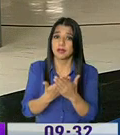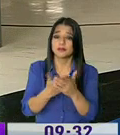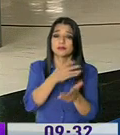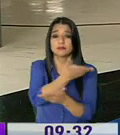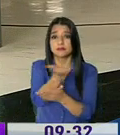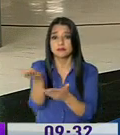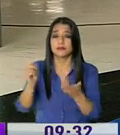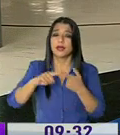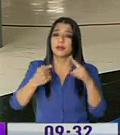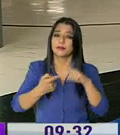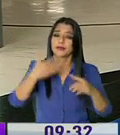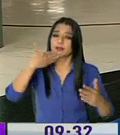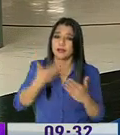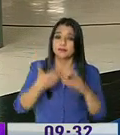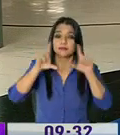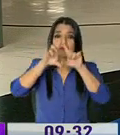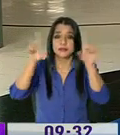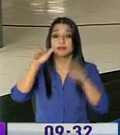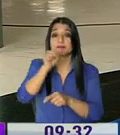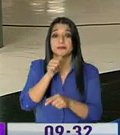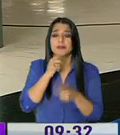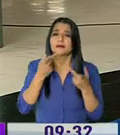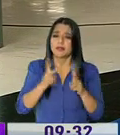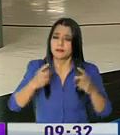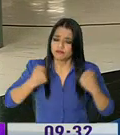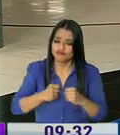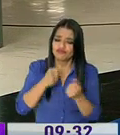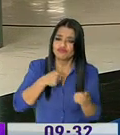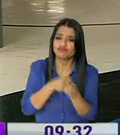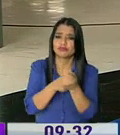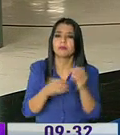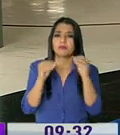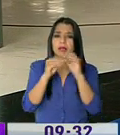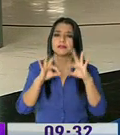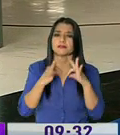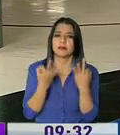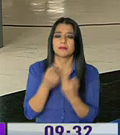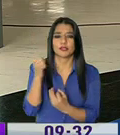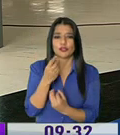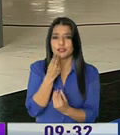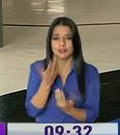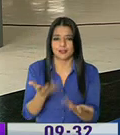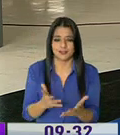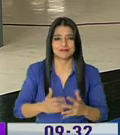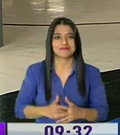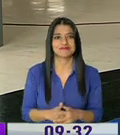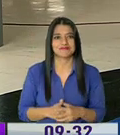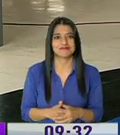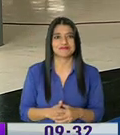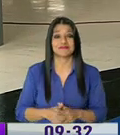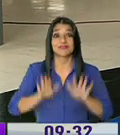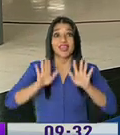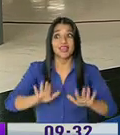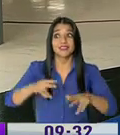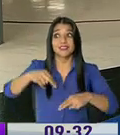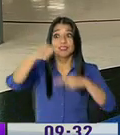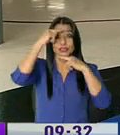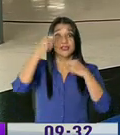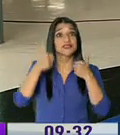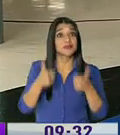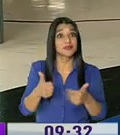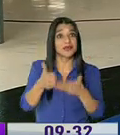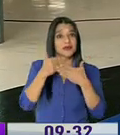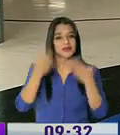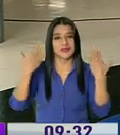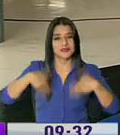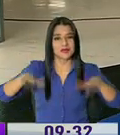ustedes, amigos televidentes, y a la empresa privada que hace posible que podamos llegar a más familias que no tienen los recursos necesarios. Y así, con estas noticias de ayuda, nos